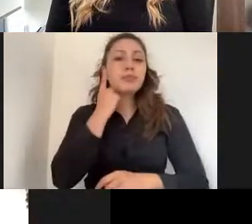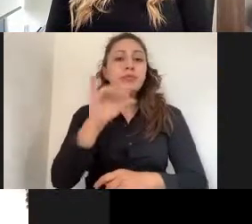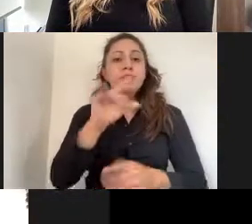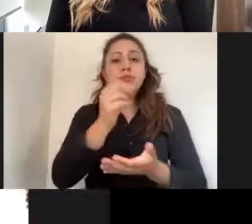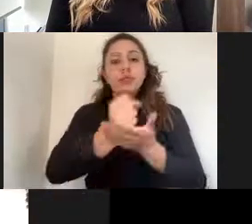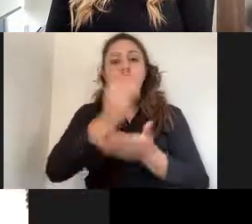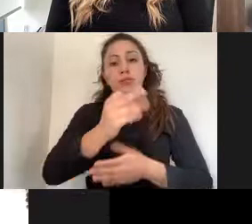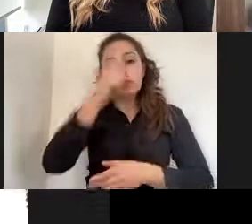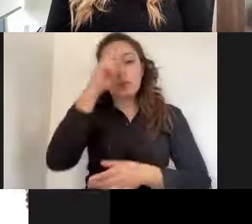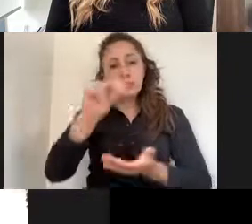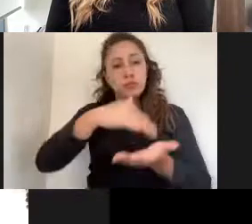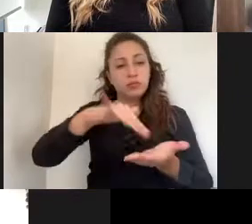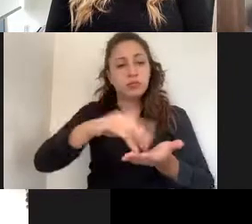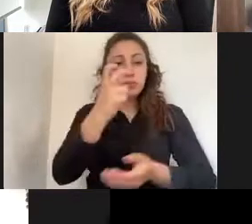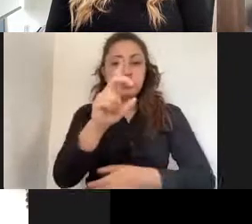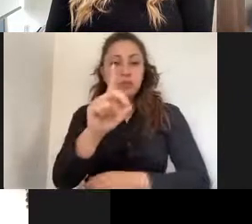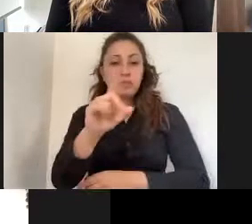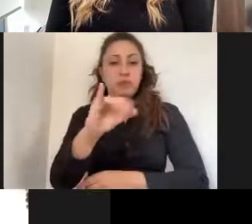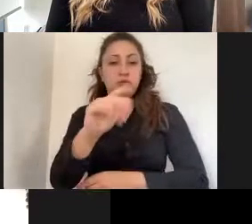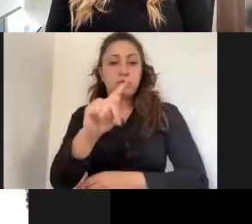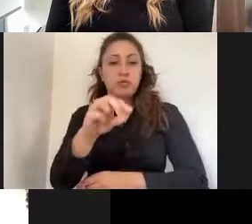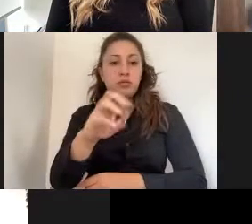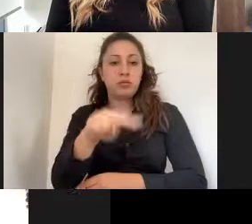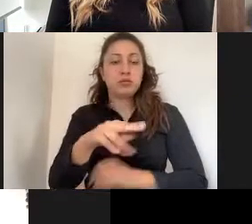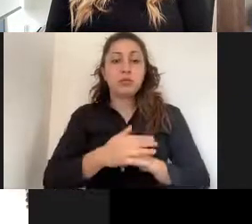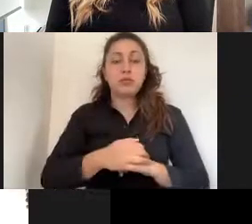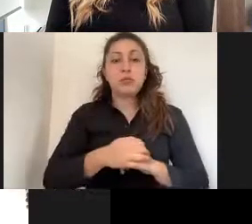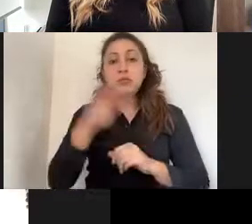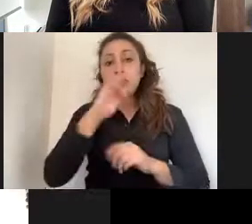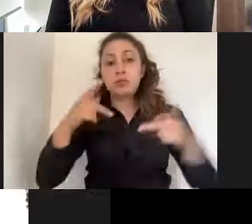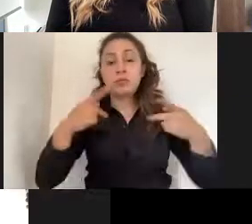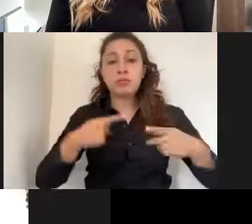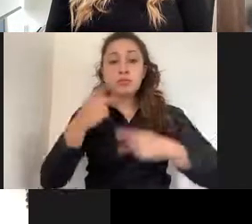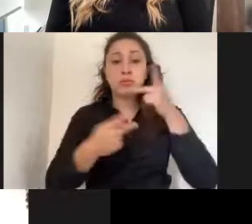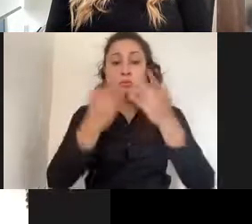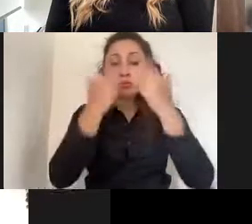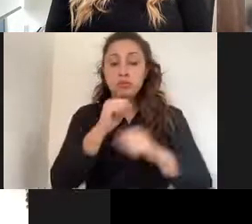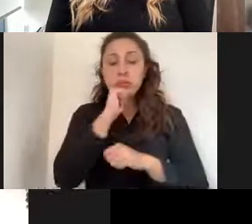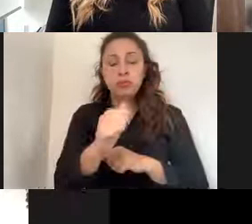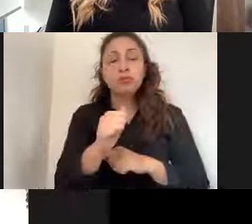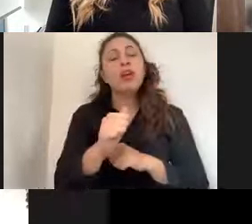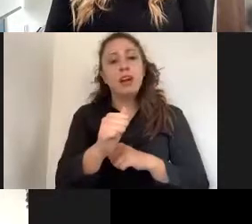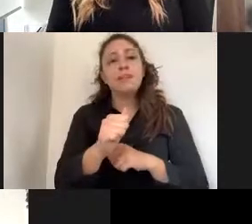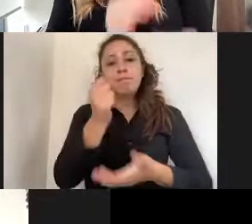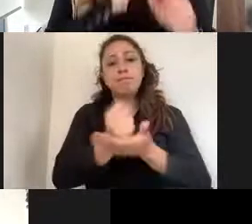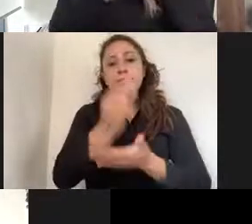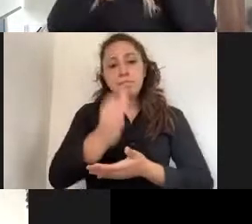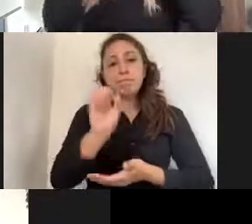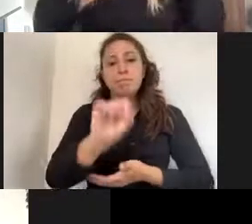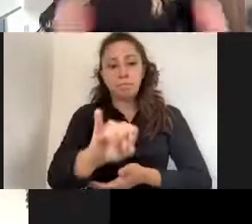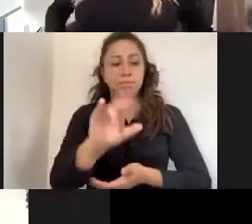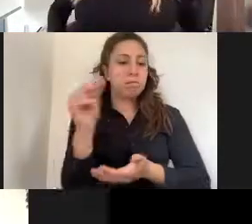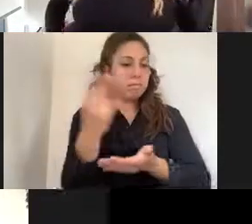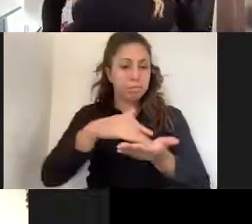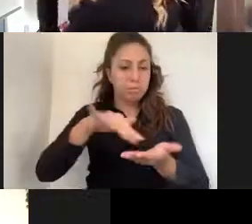respectivo dictamen. Si nadie se opone, se tiene entonces por dispensada la lectura, presidente,